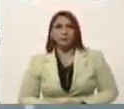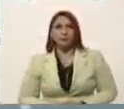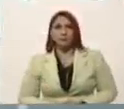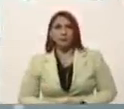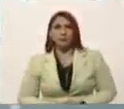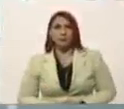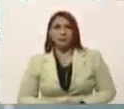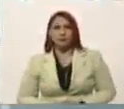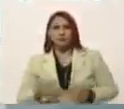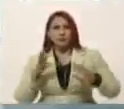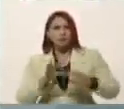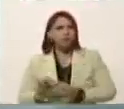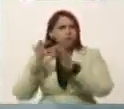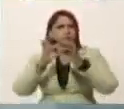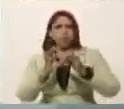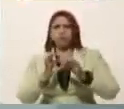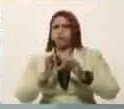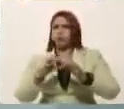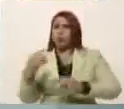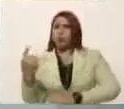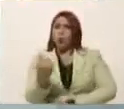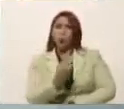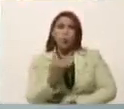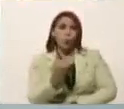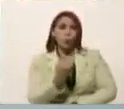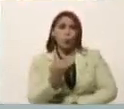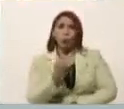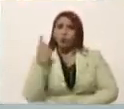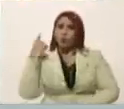Bolivariana unida y única.